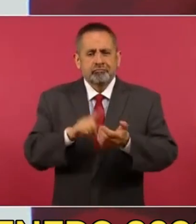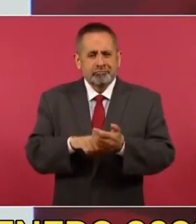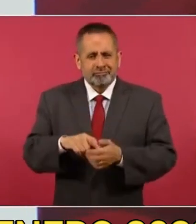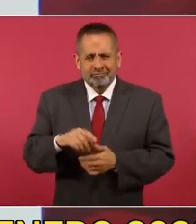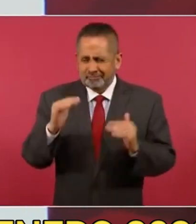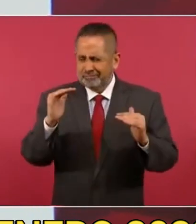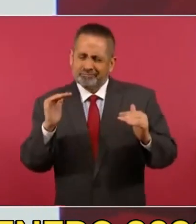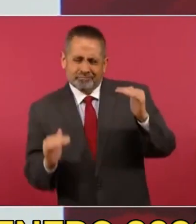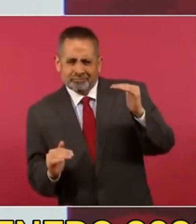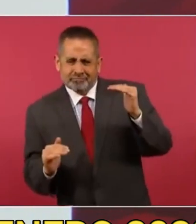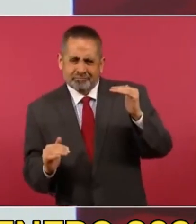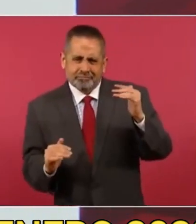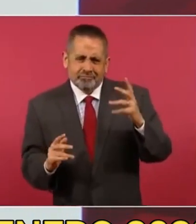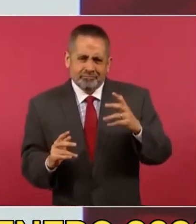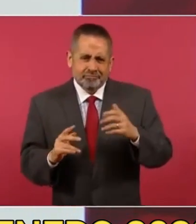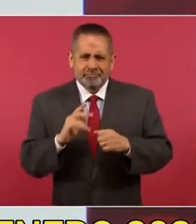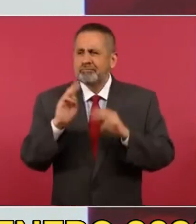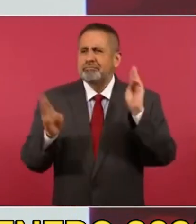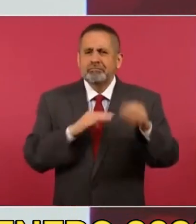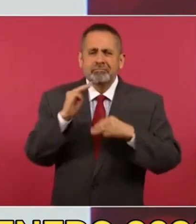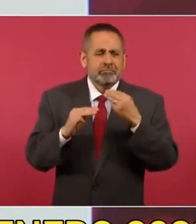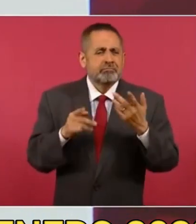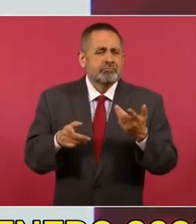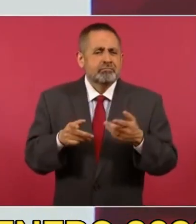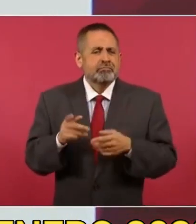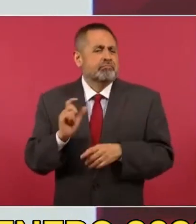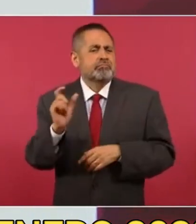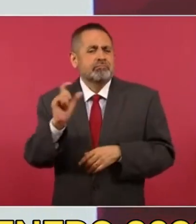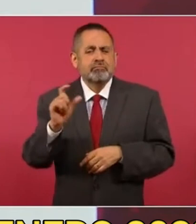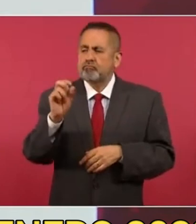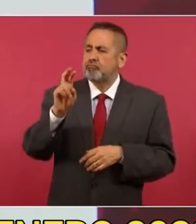monstruosa desigualdad que hay en el país, en el mundo.